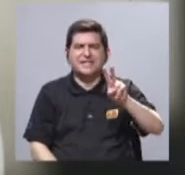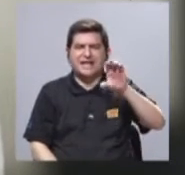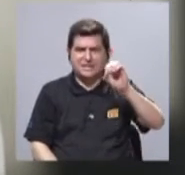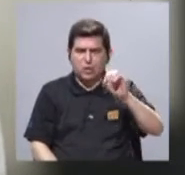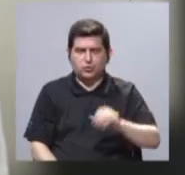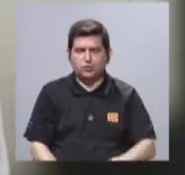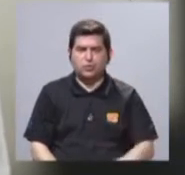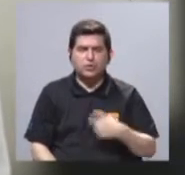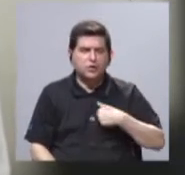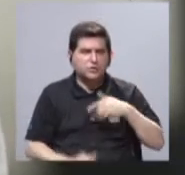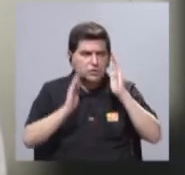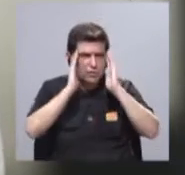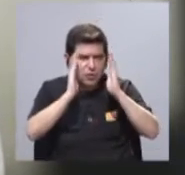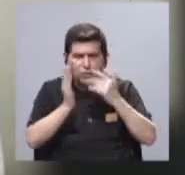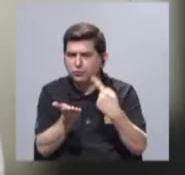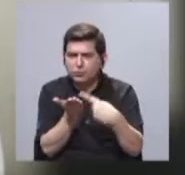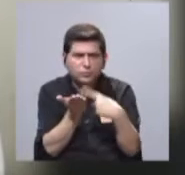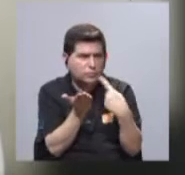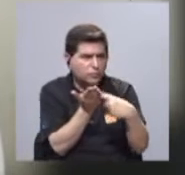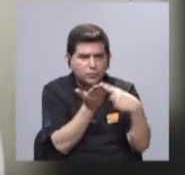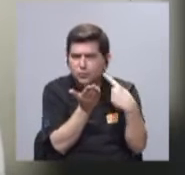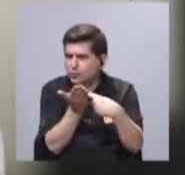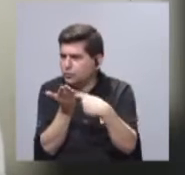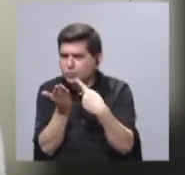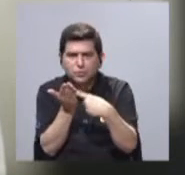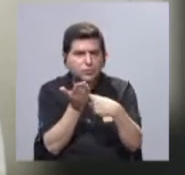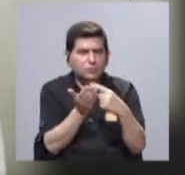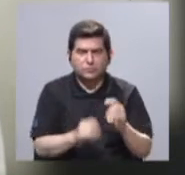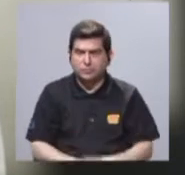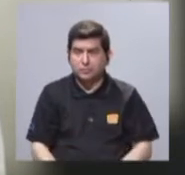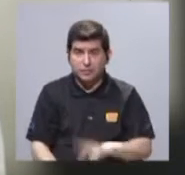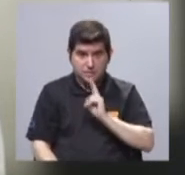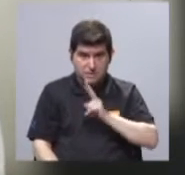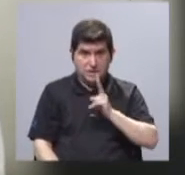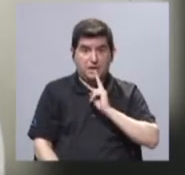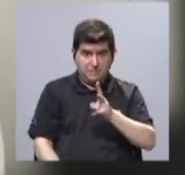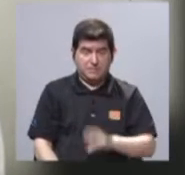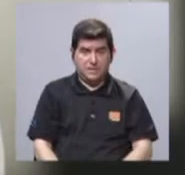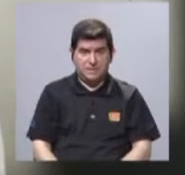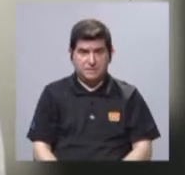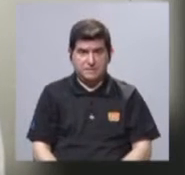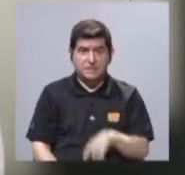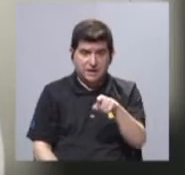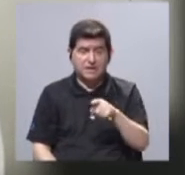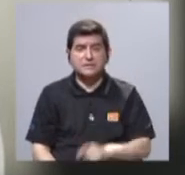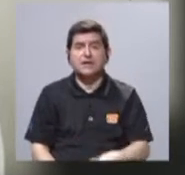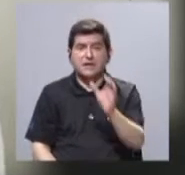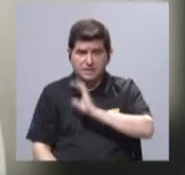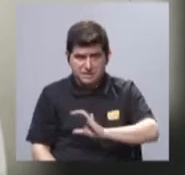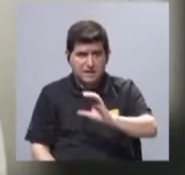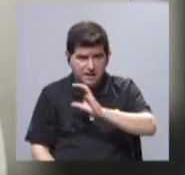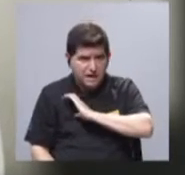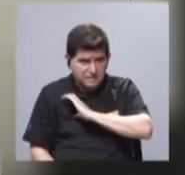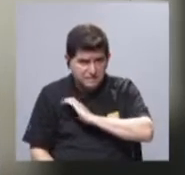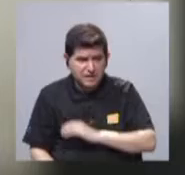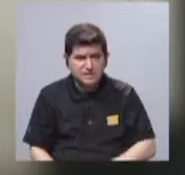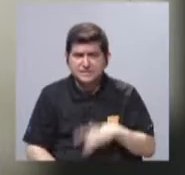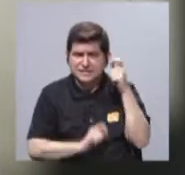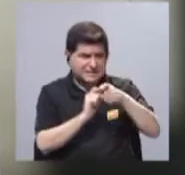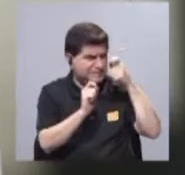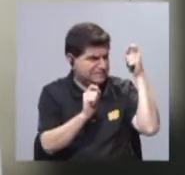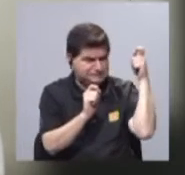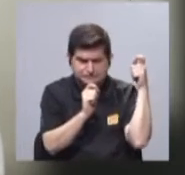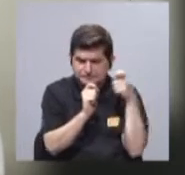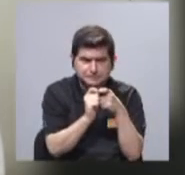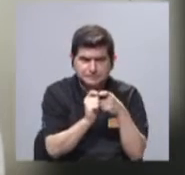ortún y algunos de los debates y y la verdad desde aspectos ni